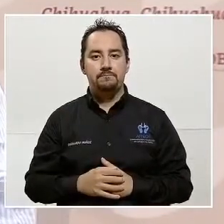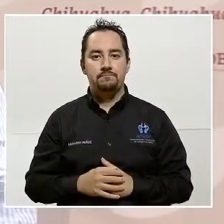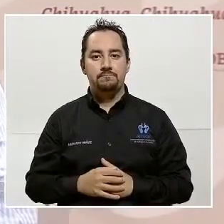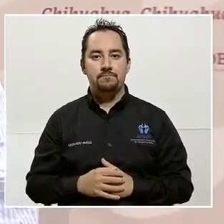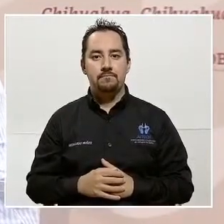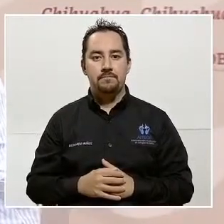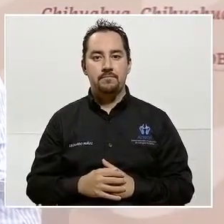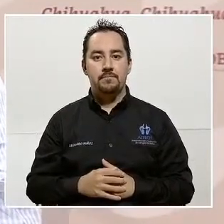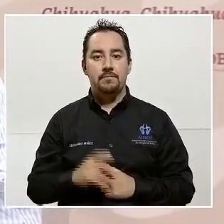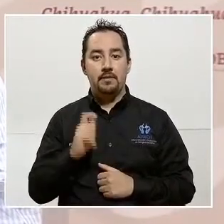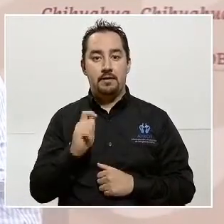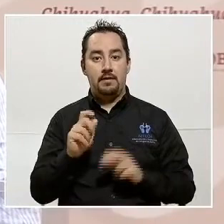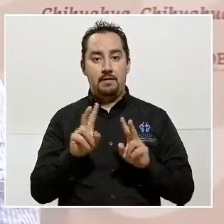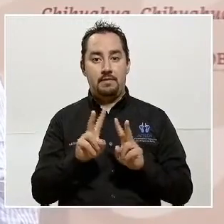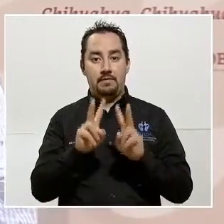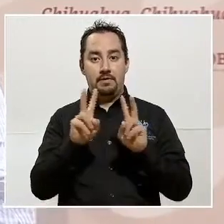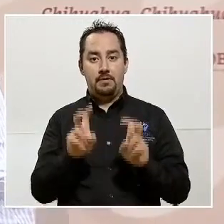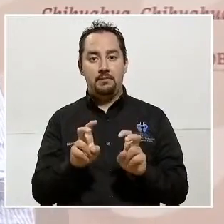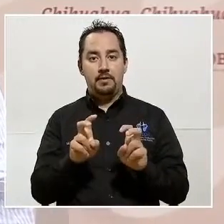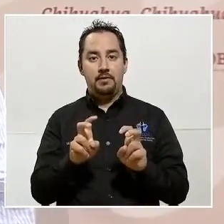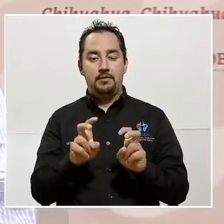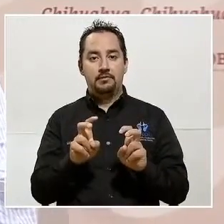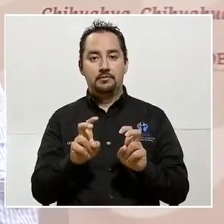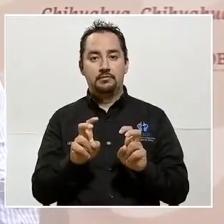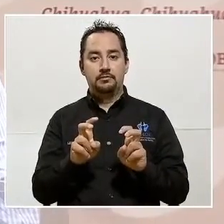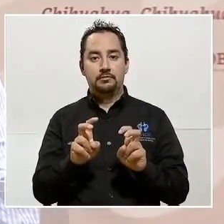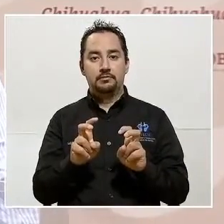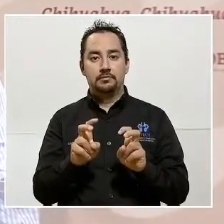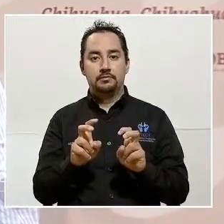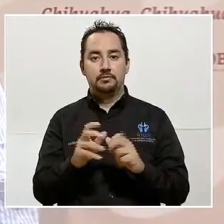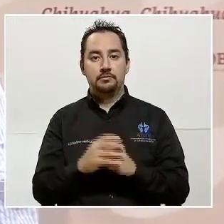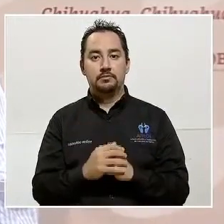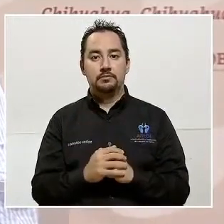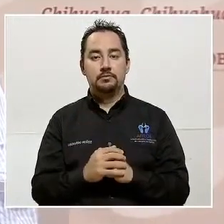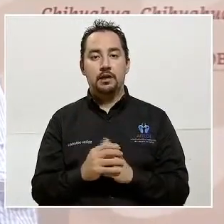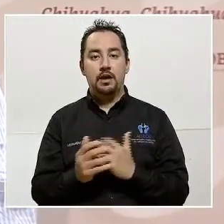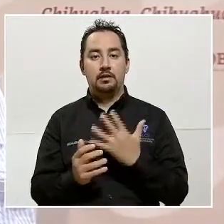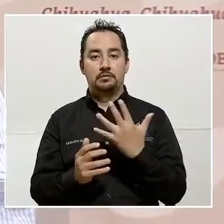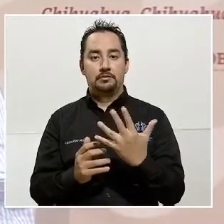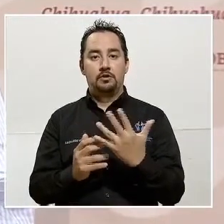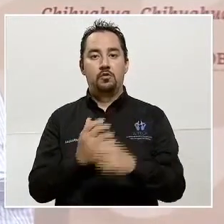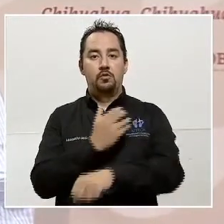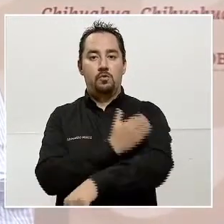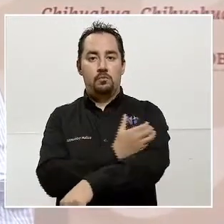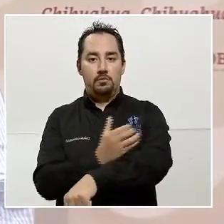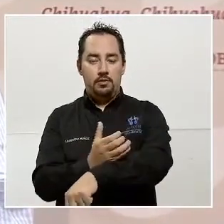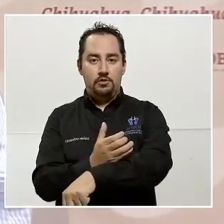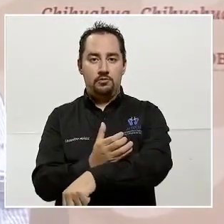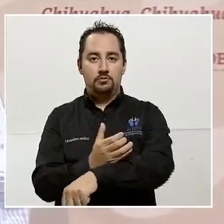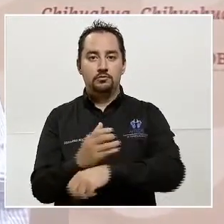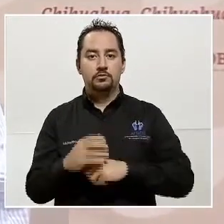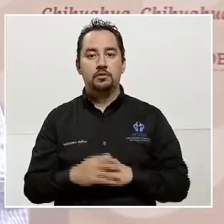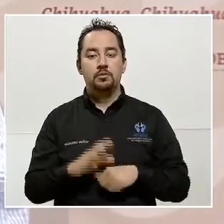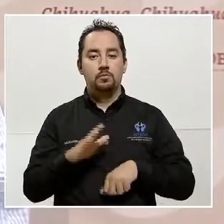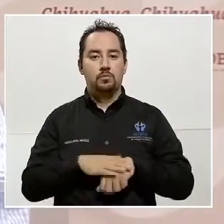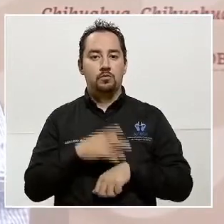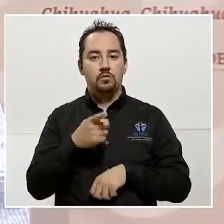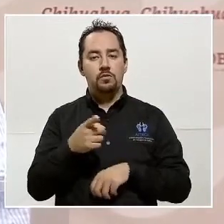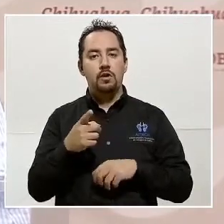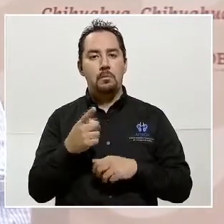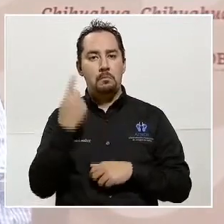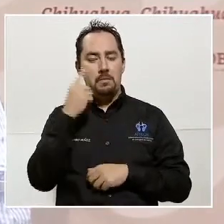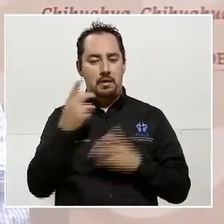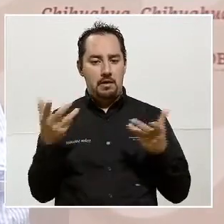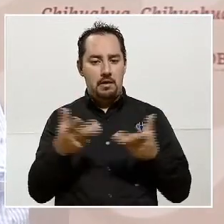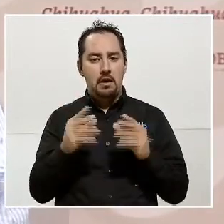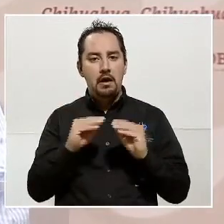Hablo en nombre de los 5 compañeros y compañeras del mecanismo de